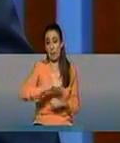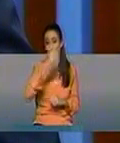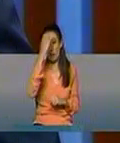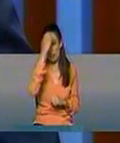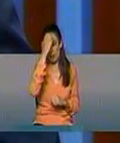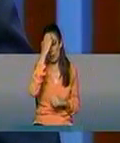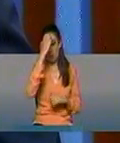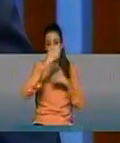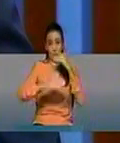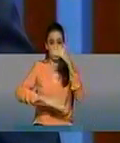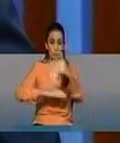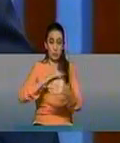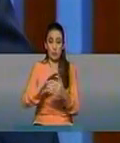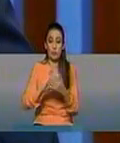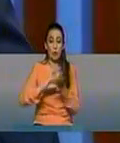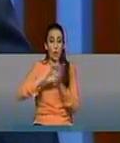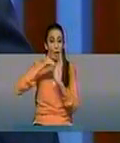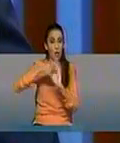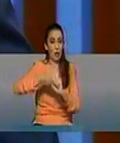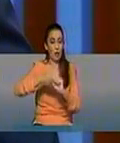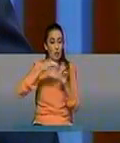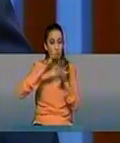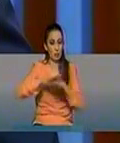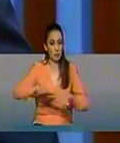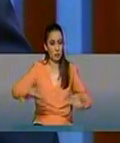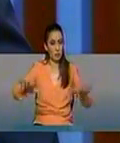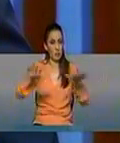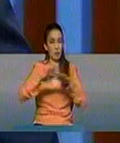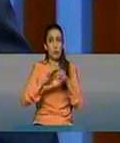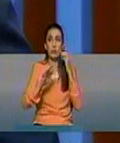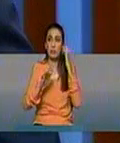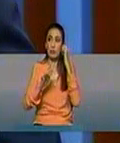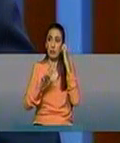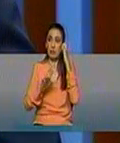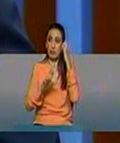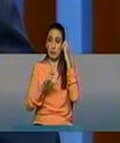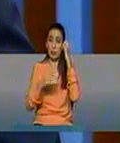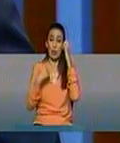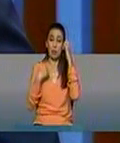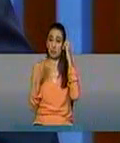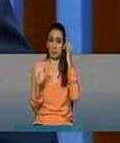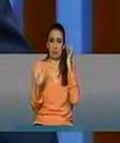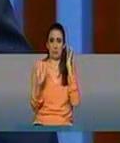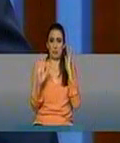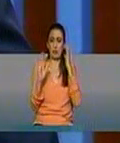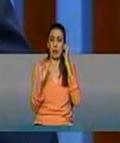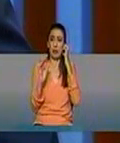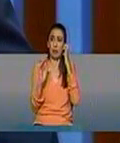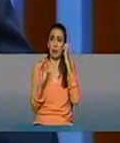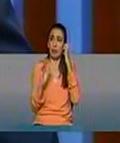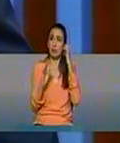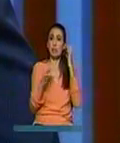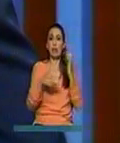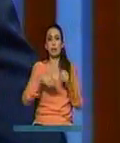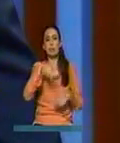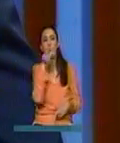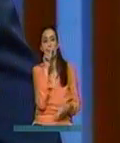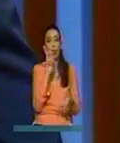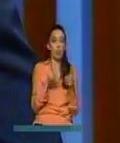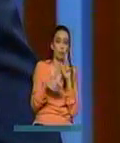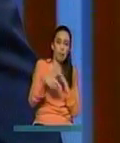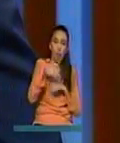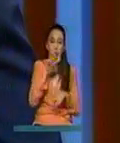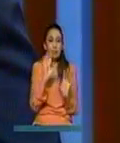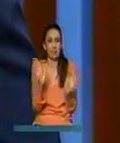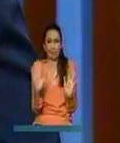de nosotros hacia la ciudad, ¿no es cierto? A nosotros no nos interesa estar lidiando tampoco con borrachos. Claro. O sea,